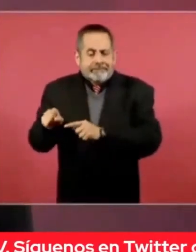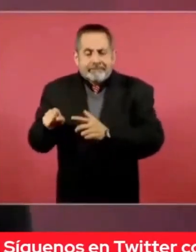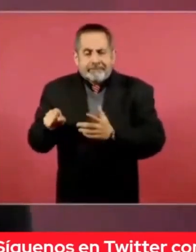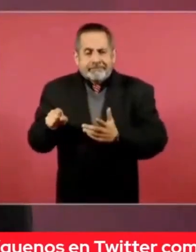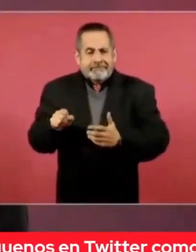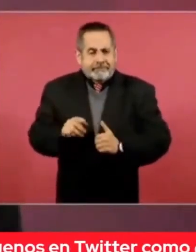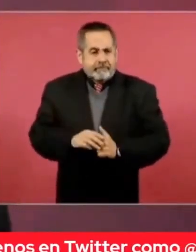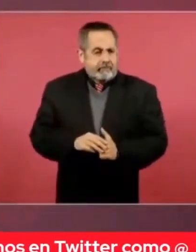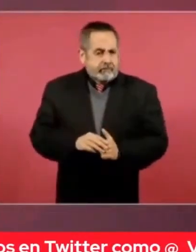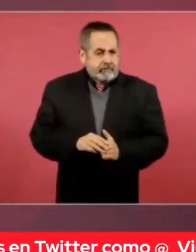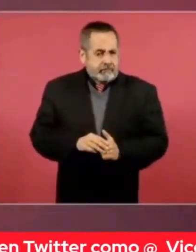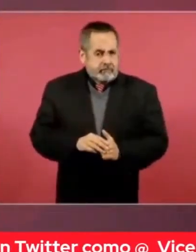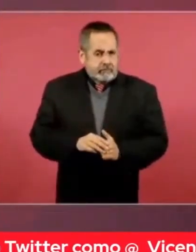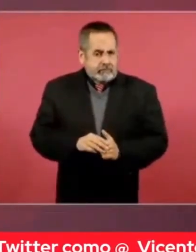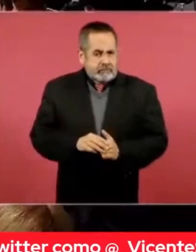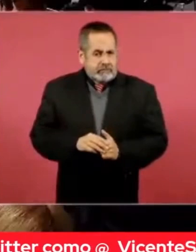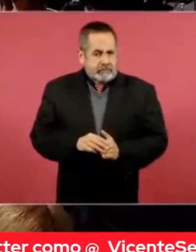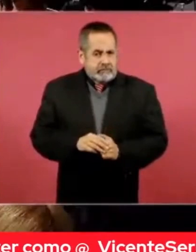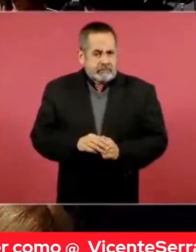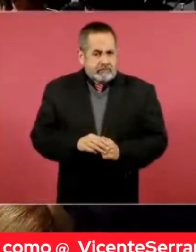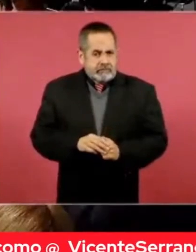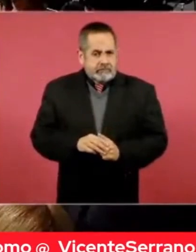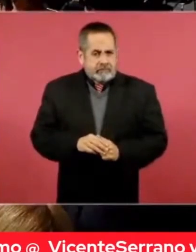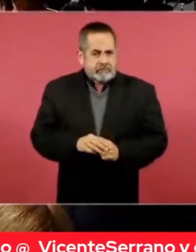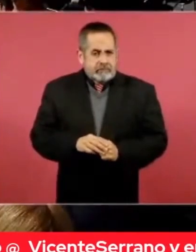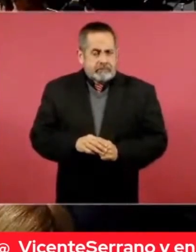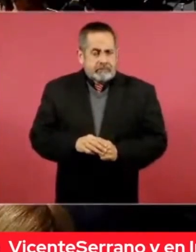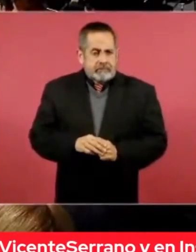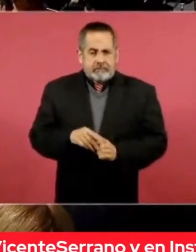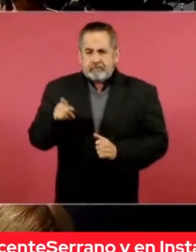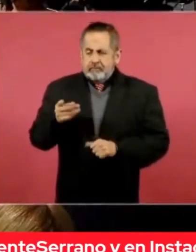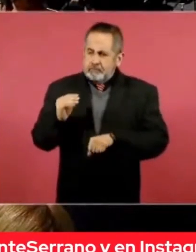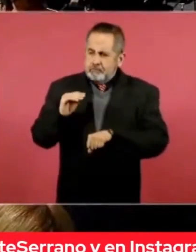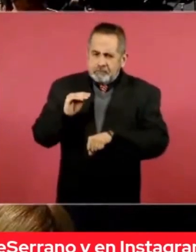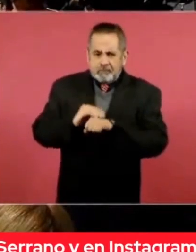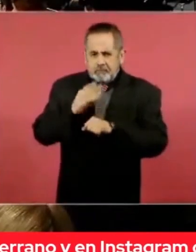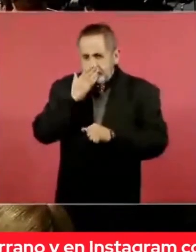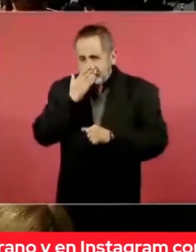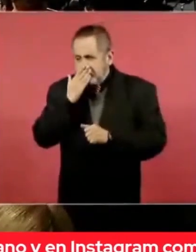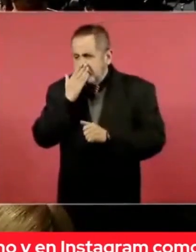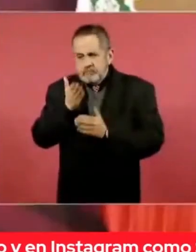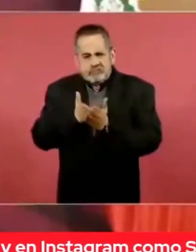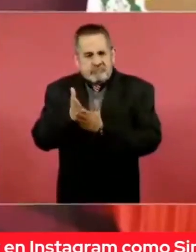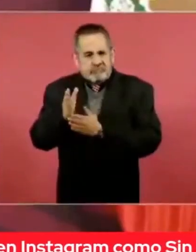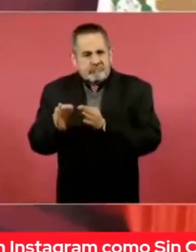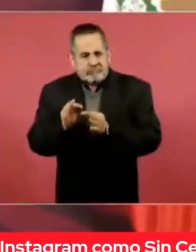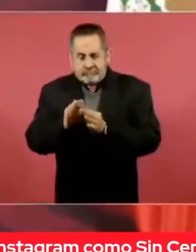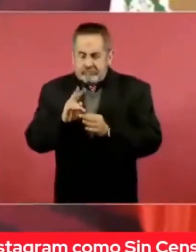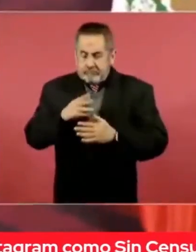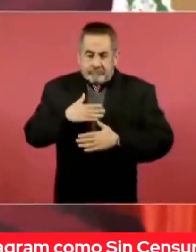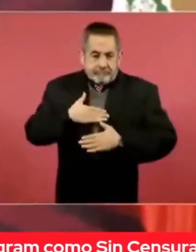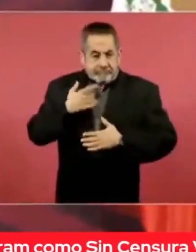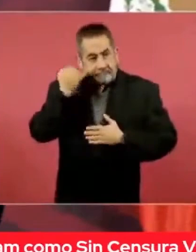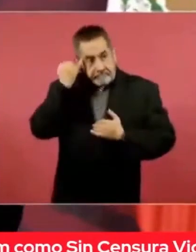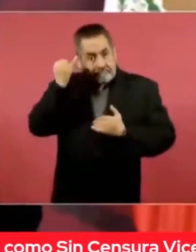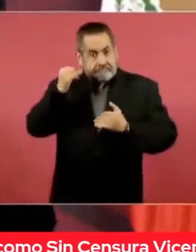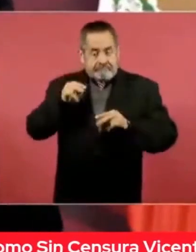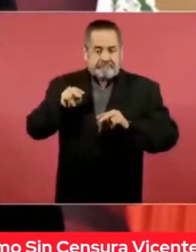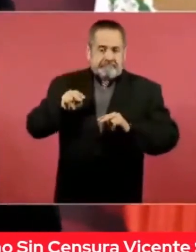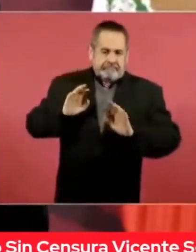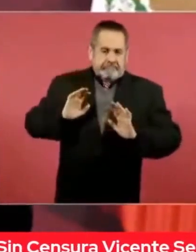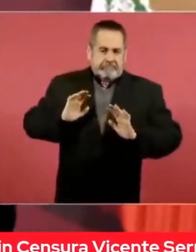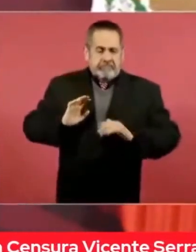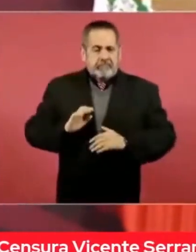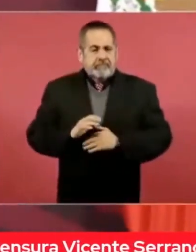y este se ha portado muy bien esa era mi impresión